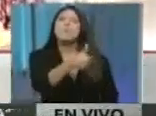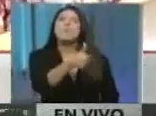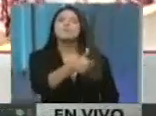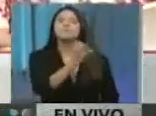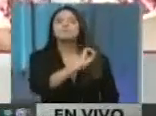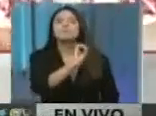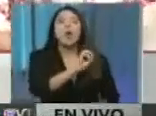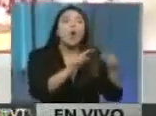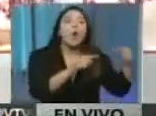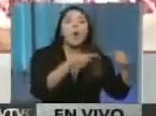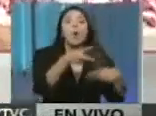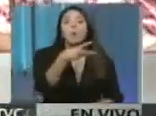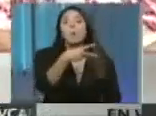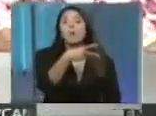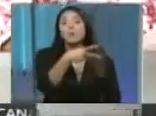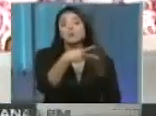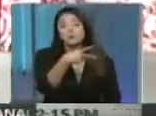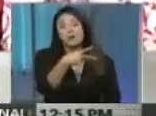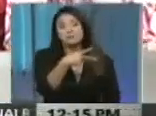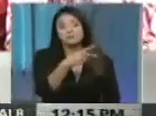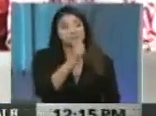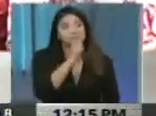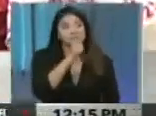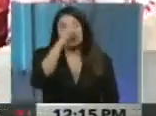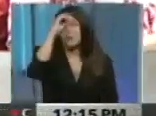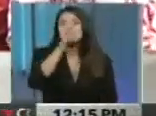ultrafascistas de Voluntad Popular,